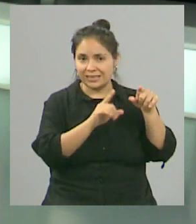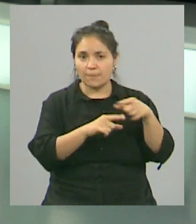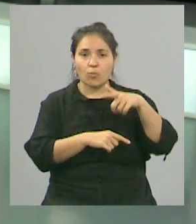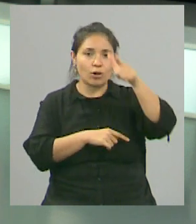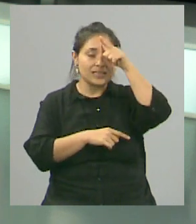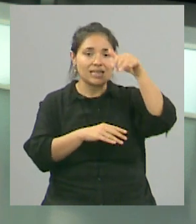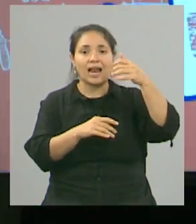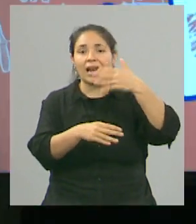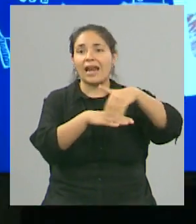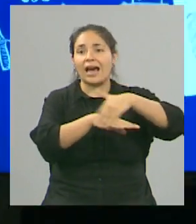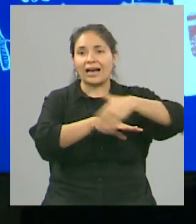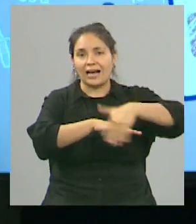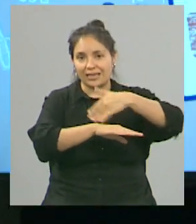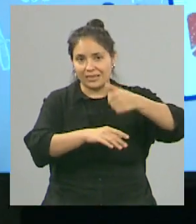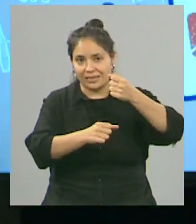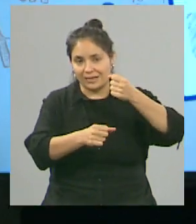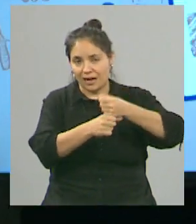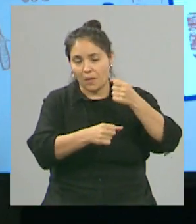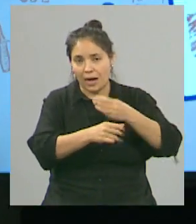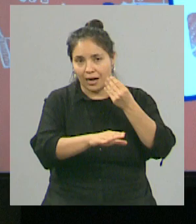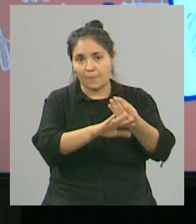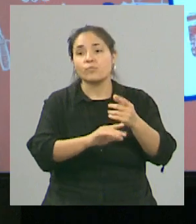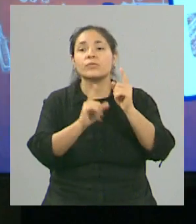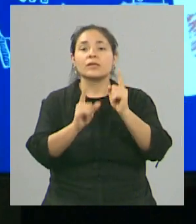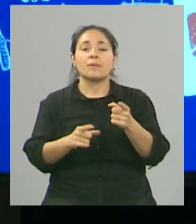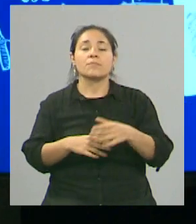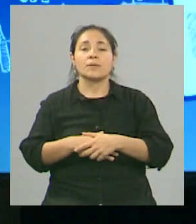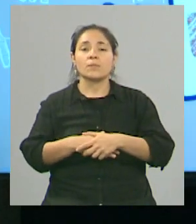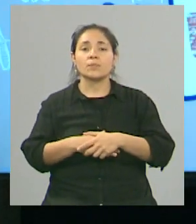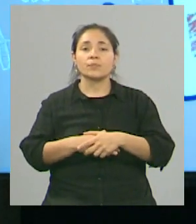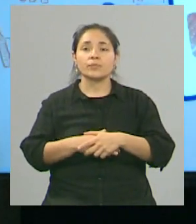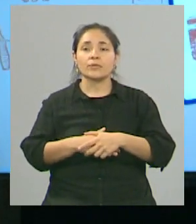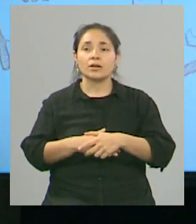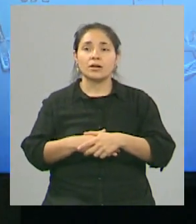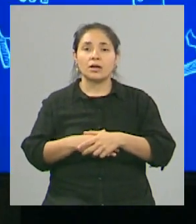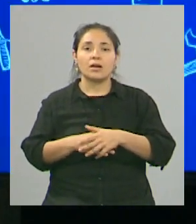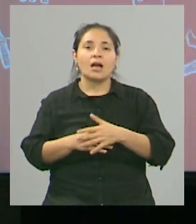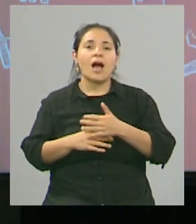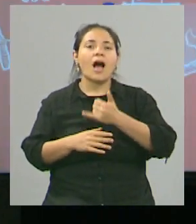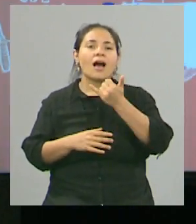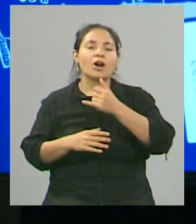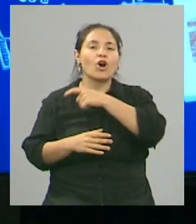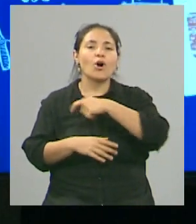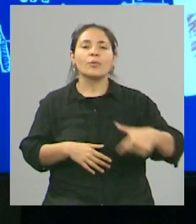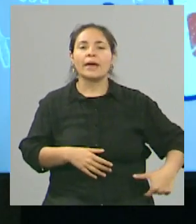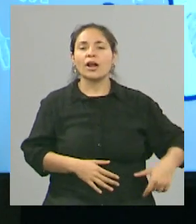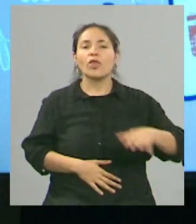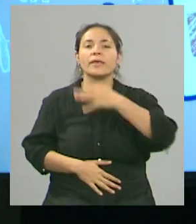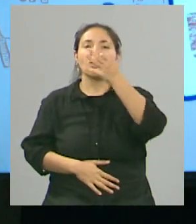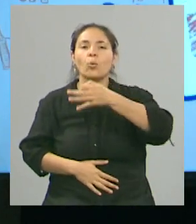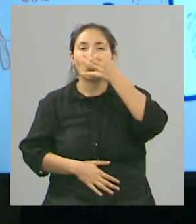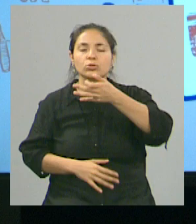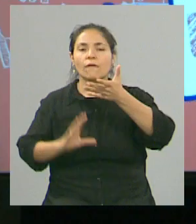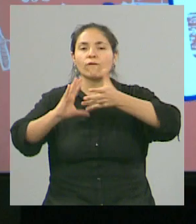la calle, ¿no? Eso por un lado. Por otro lado, también tenemos discursos o determinados gobiernos o formas